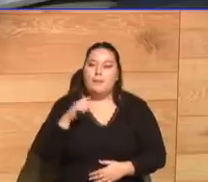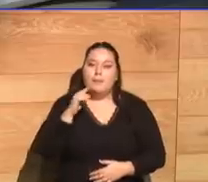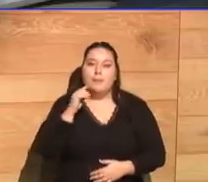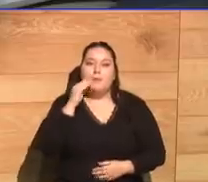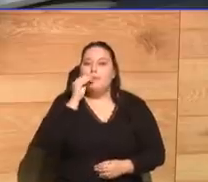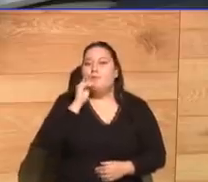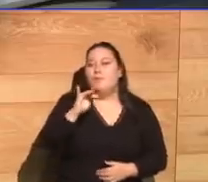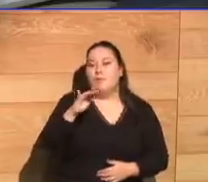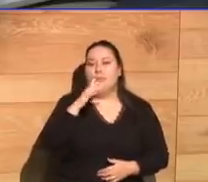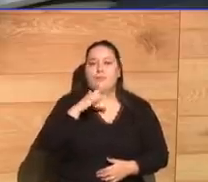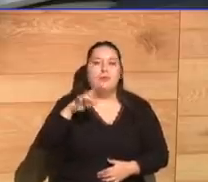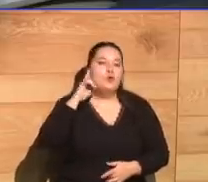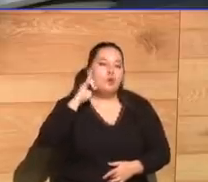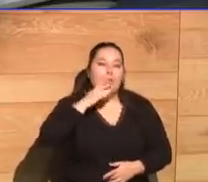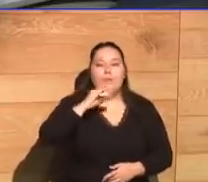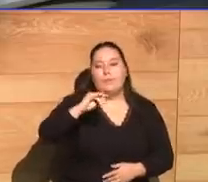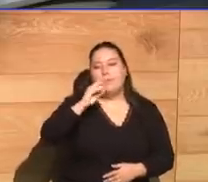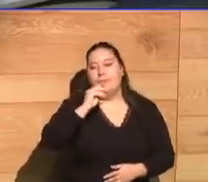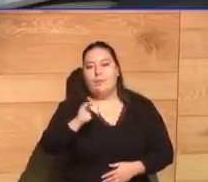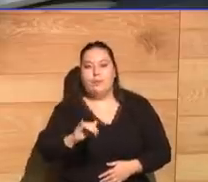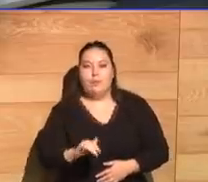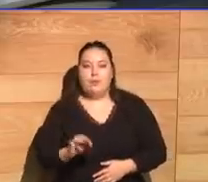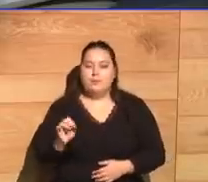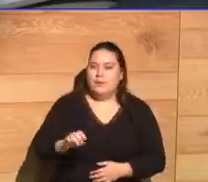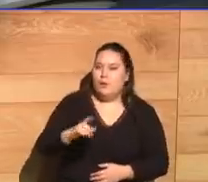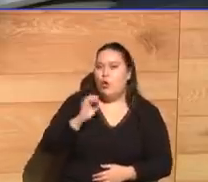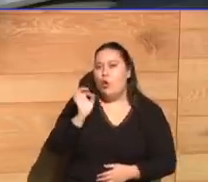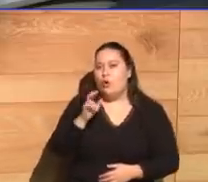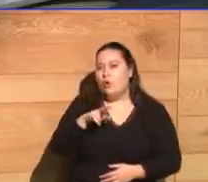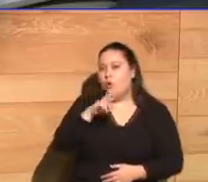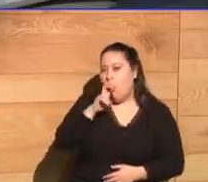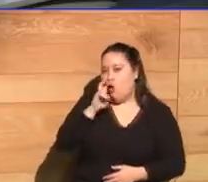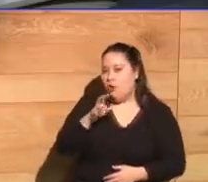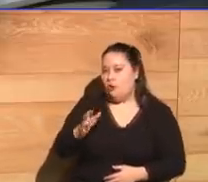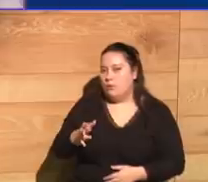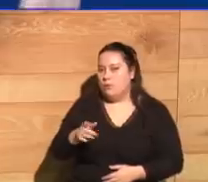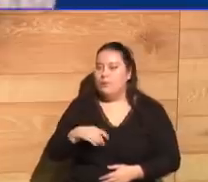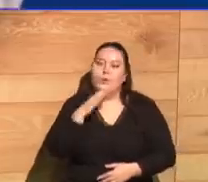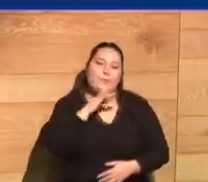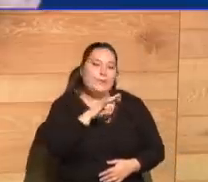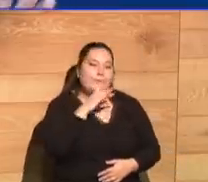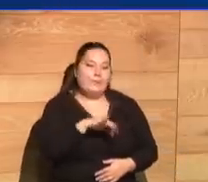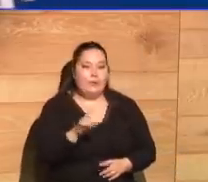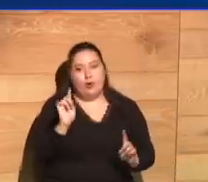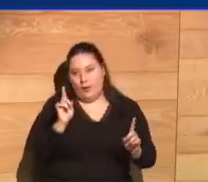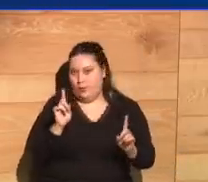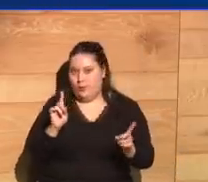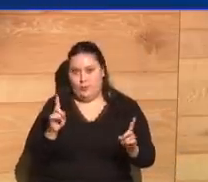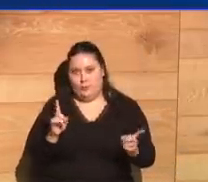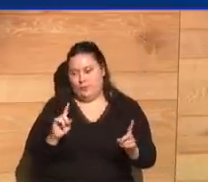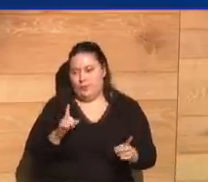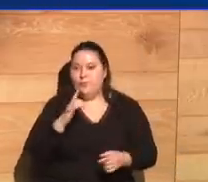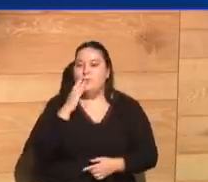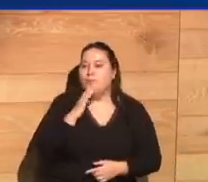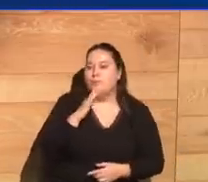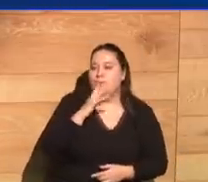es... Que congela las cosas. O el aliento, o sea, ¿te gusta el olor? No, vamos a ver, no, el soplido, ahí no lo compro. Vale. Ahí no compro, el